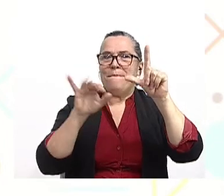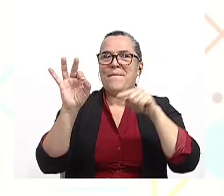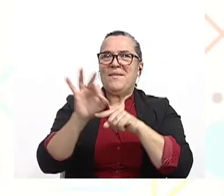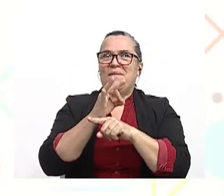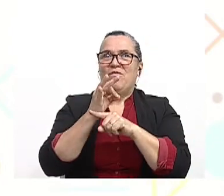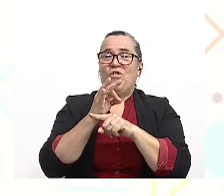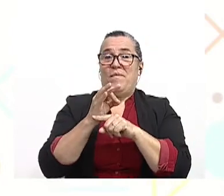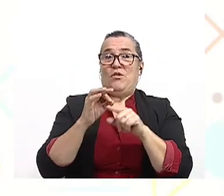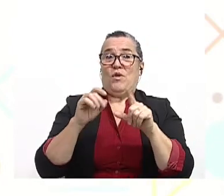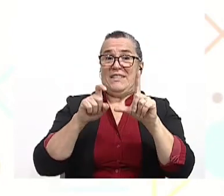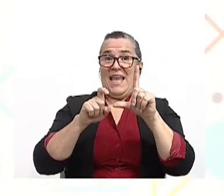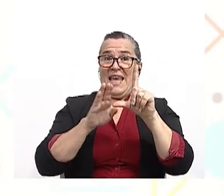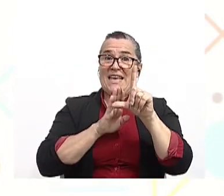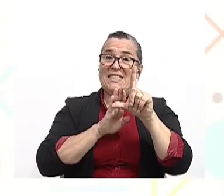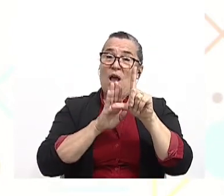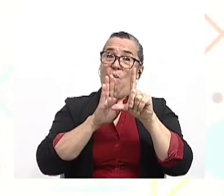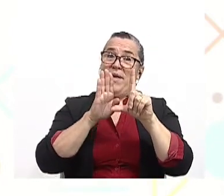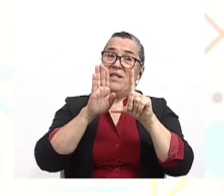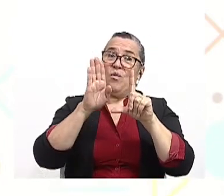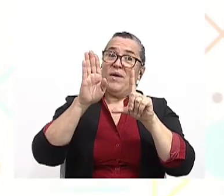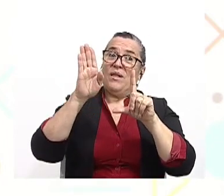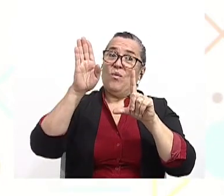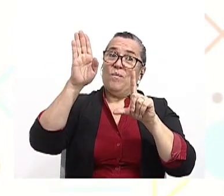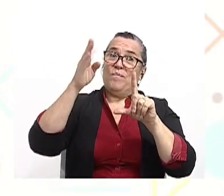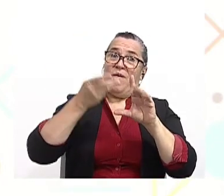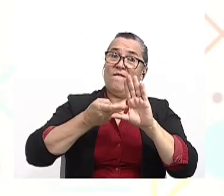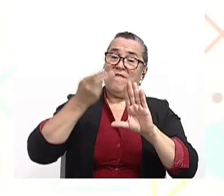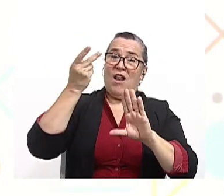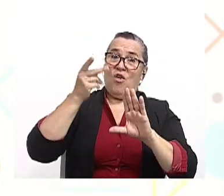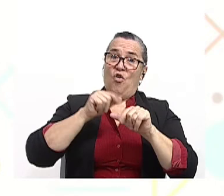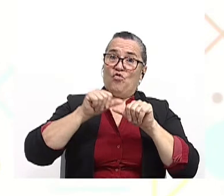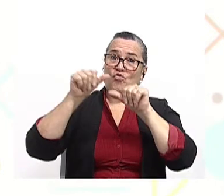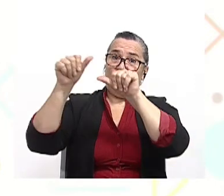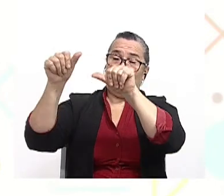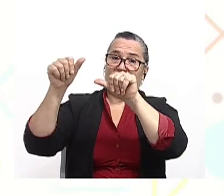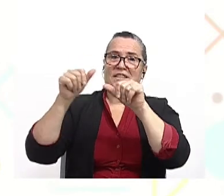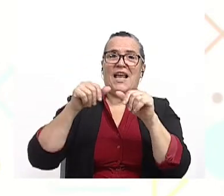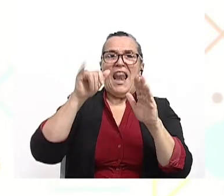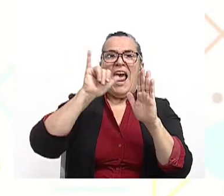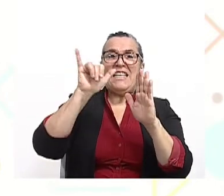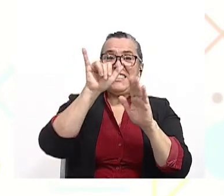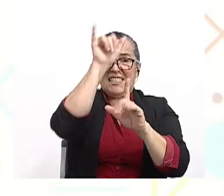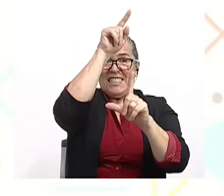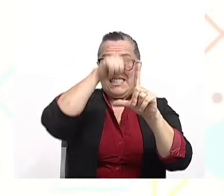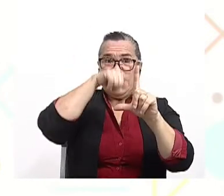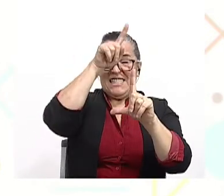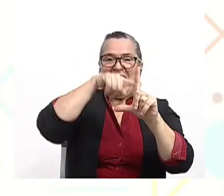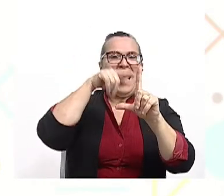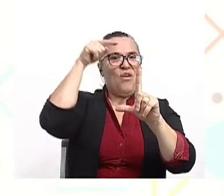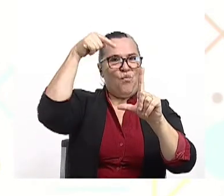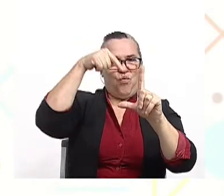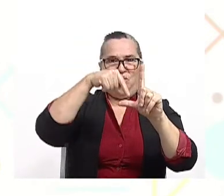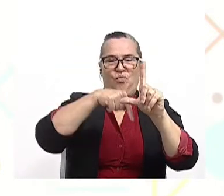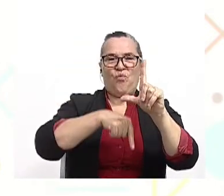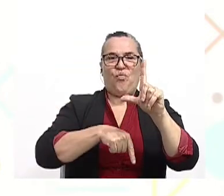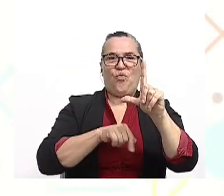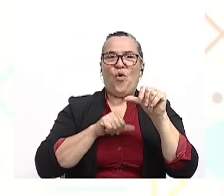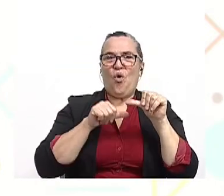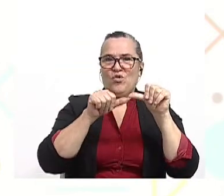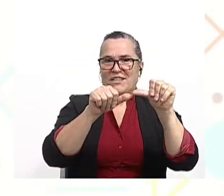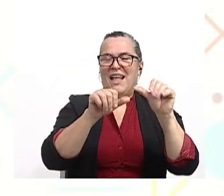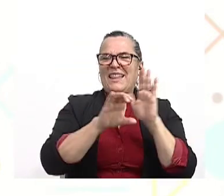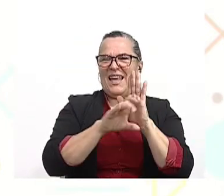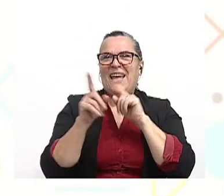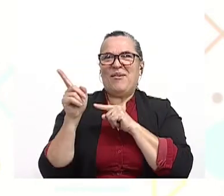las x aumentaban en un valor constante, las y están decreciendo en un valor constante, en nuestro ejemplo en